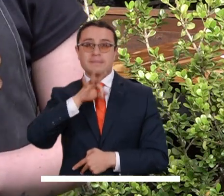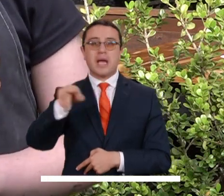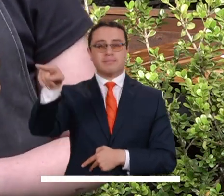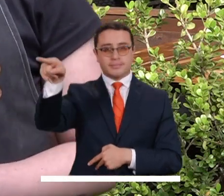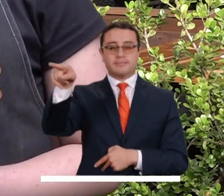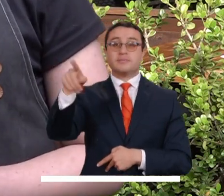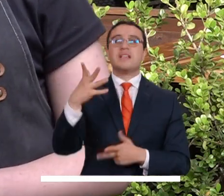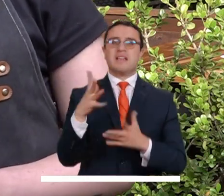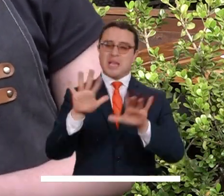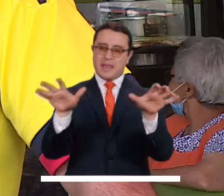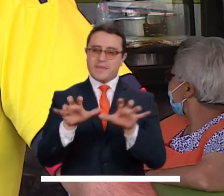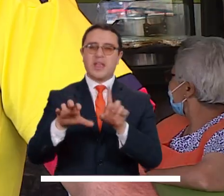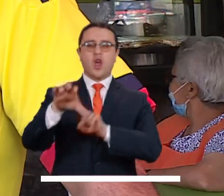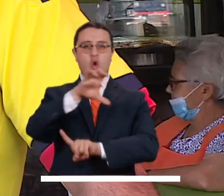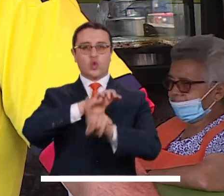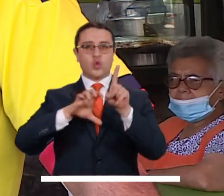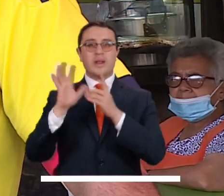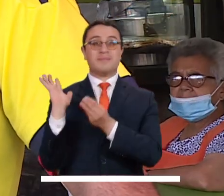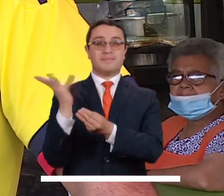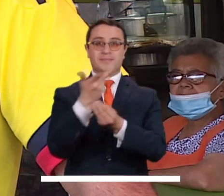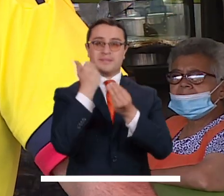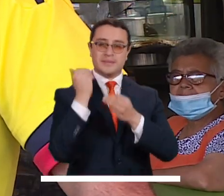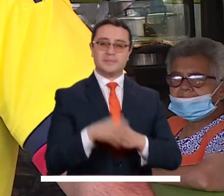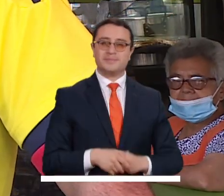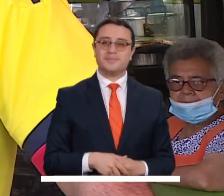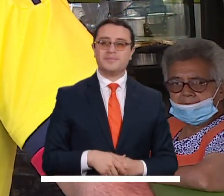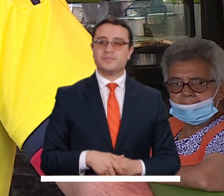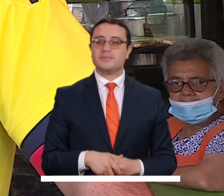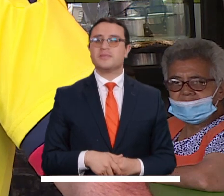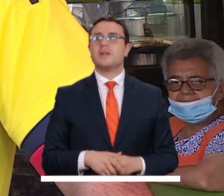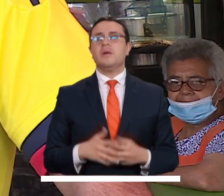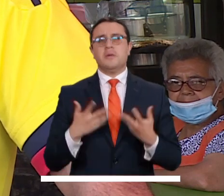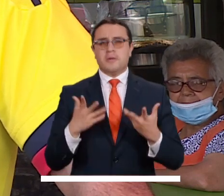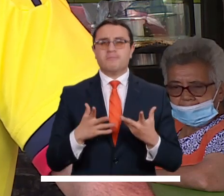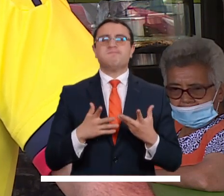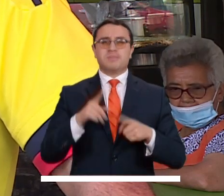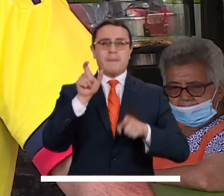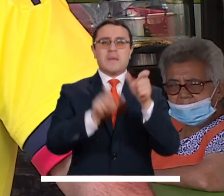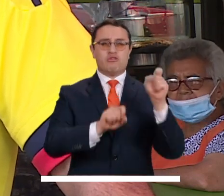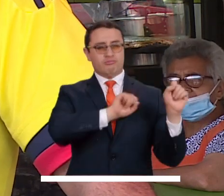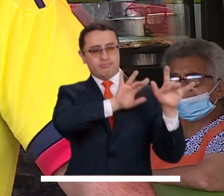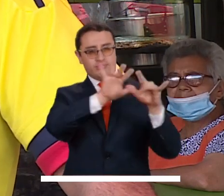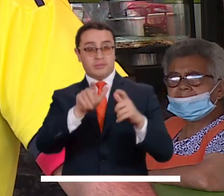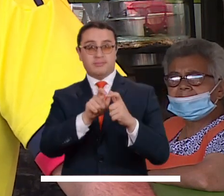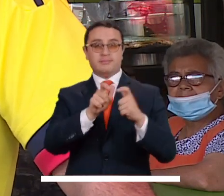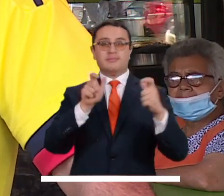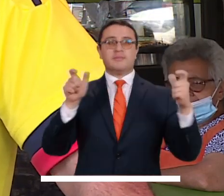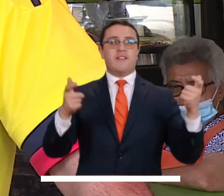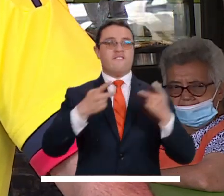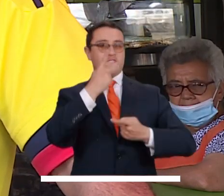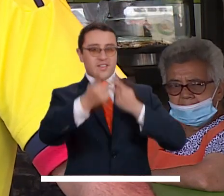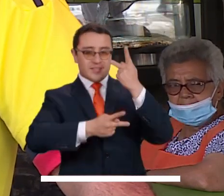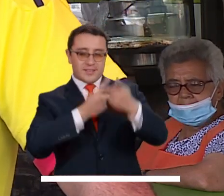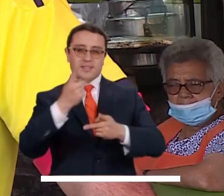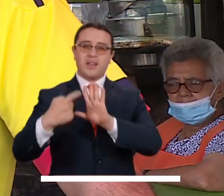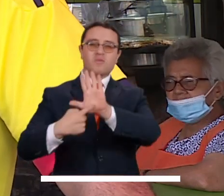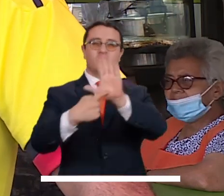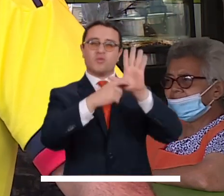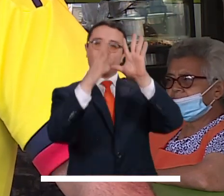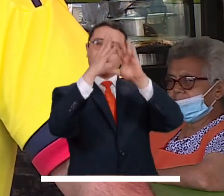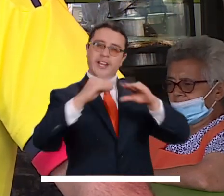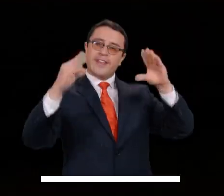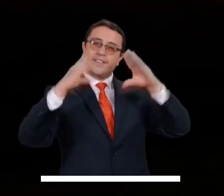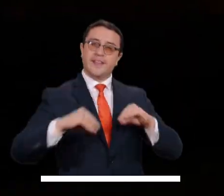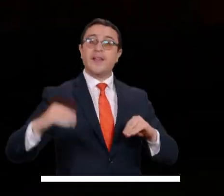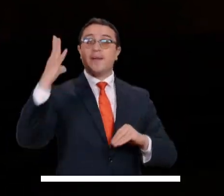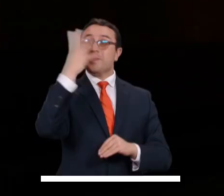actividades culturales y artísticas. Es un buen beneficio porque va a llegar mucho turista, nos van a visitar, van a conocer esa ruta navideña que va a ser